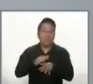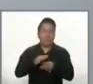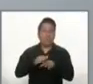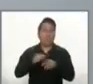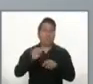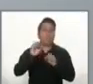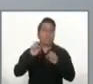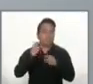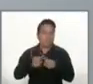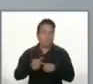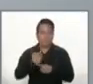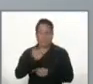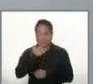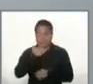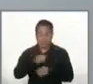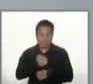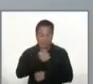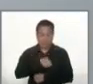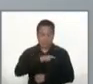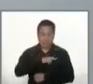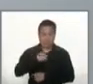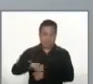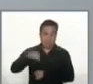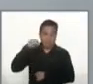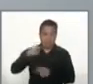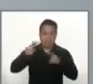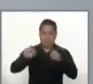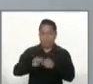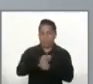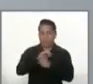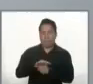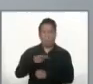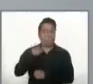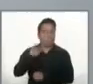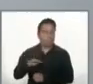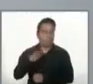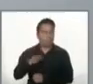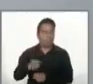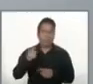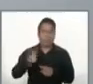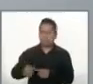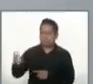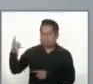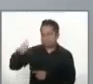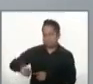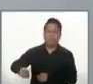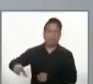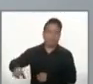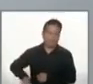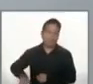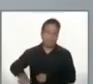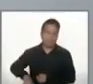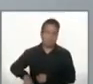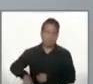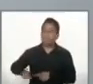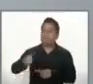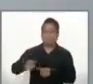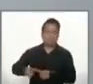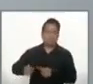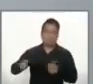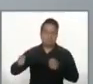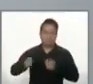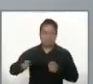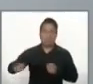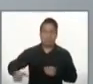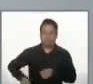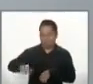la Secretaría de Salud de Oaxaca por COVID-19. Un ejercicio instruido por el gobierno de Oaxaca que encabeza el maestro